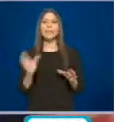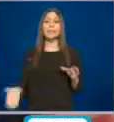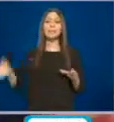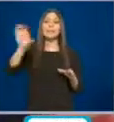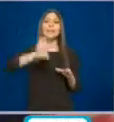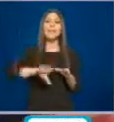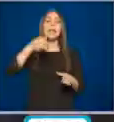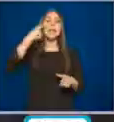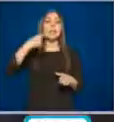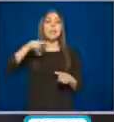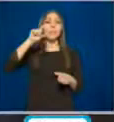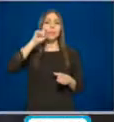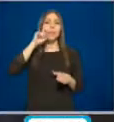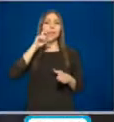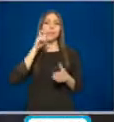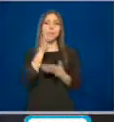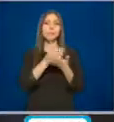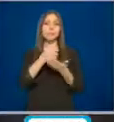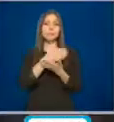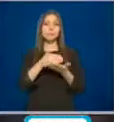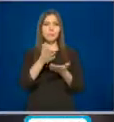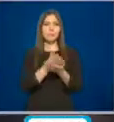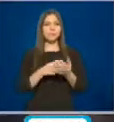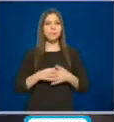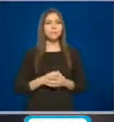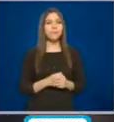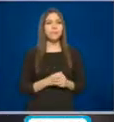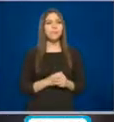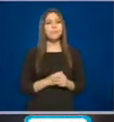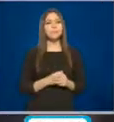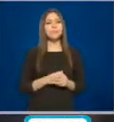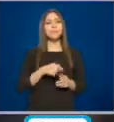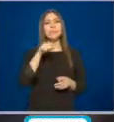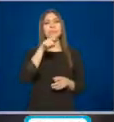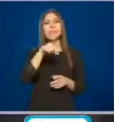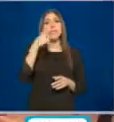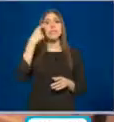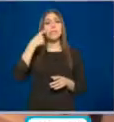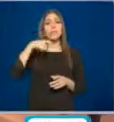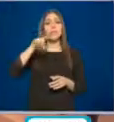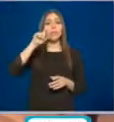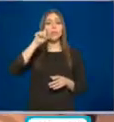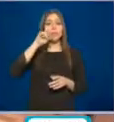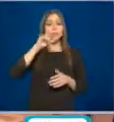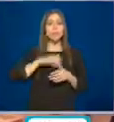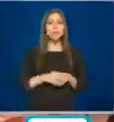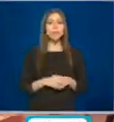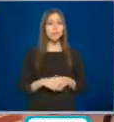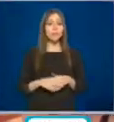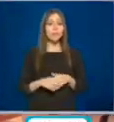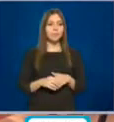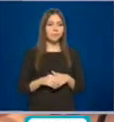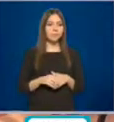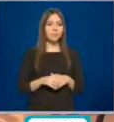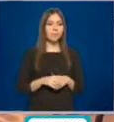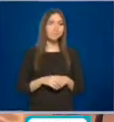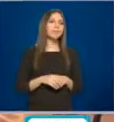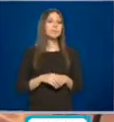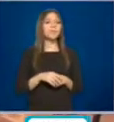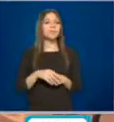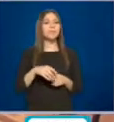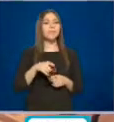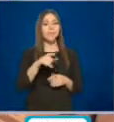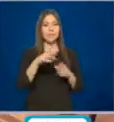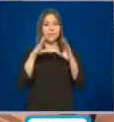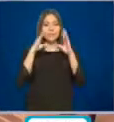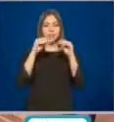jitomate. ¿Ese El sí? jitomate, a ver, les comento ¿Te ya en salió casita bien cómo o es no, chifonade. Gaby? Por favor. El chifonade. Antes de que yo